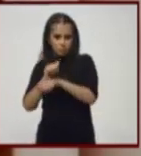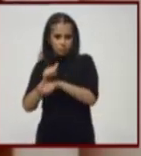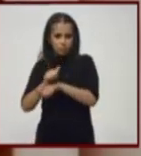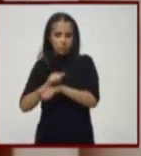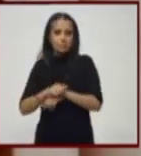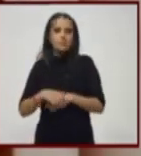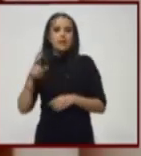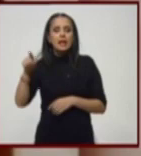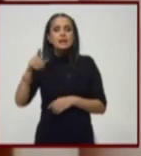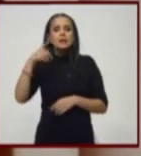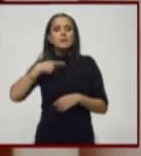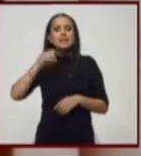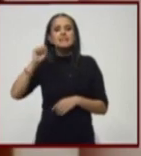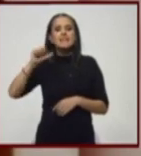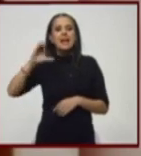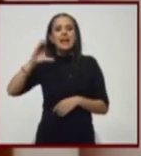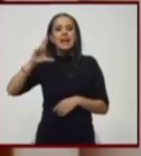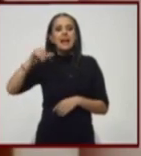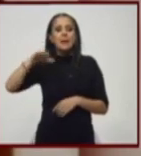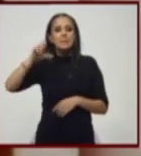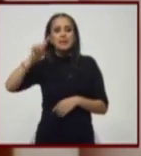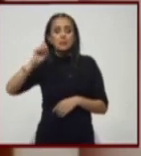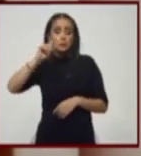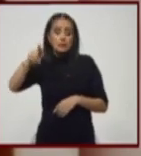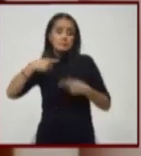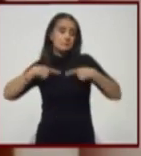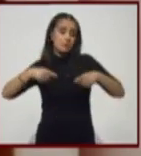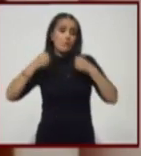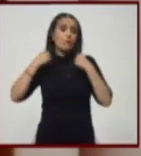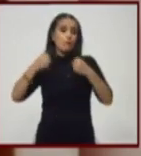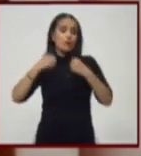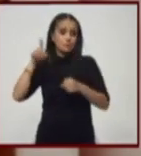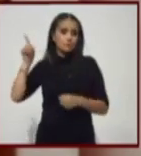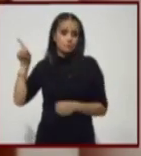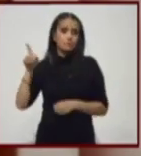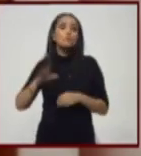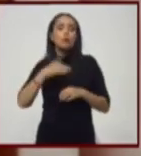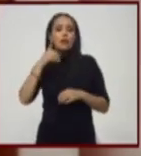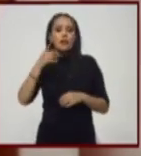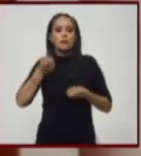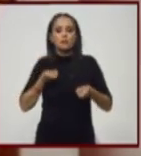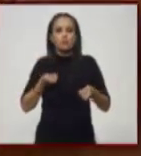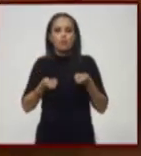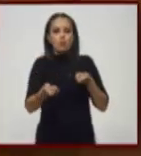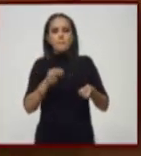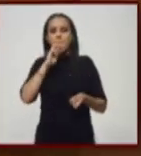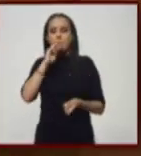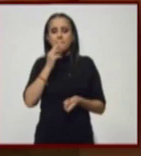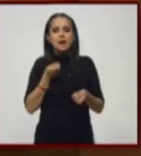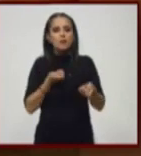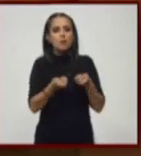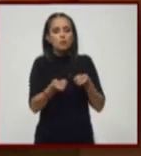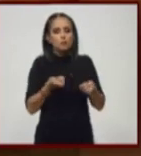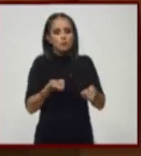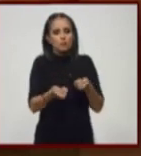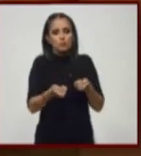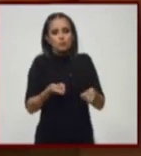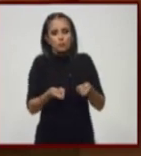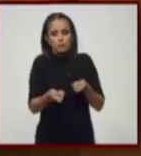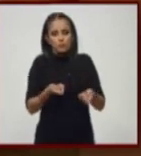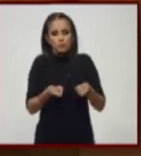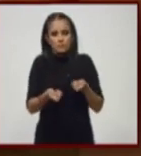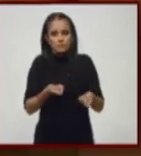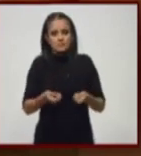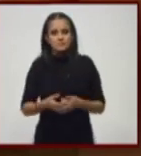sacramento es un personaje fuertísimo porque está sumamente controlado por la mamá y